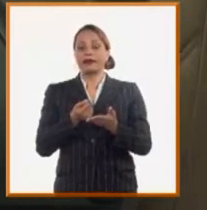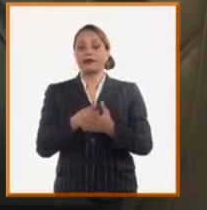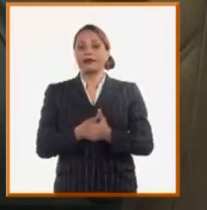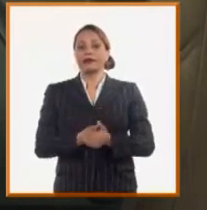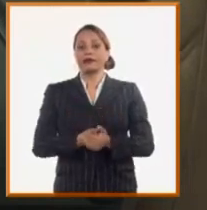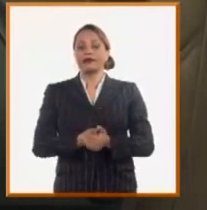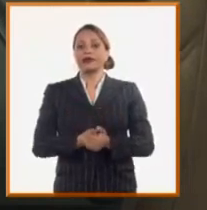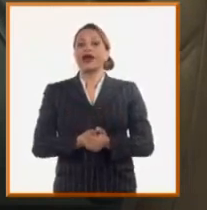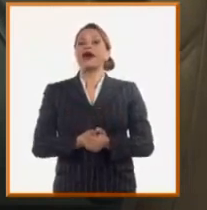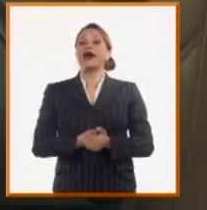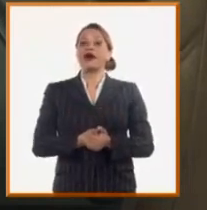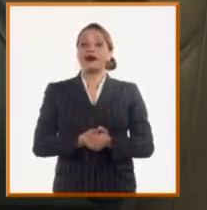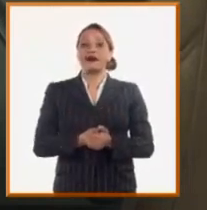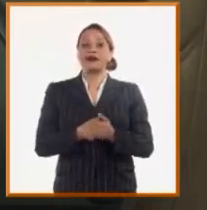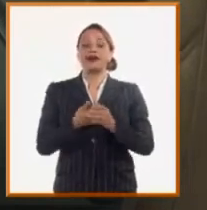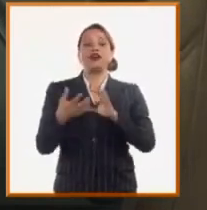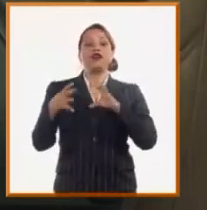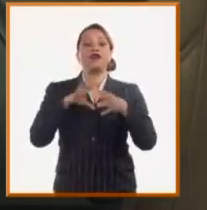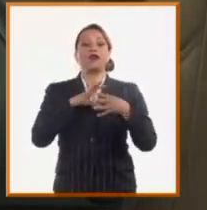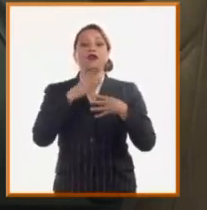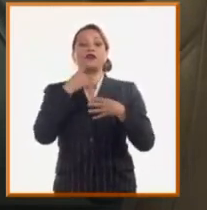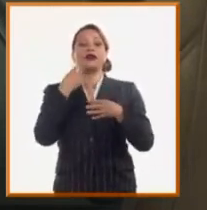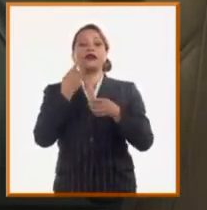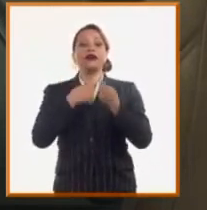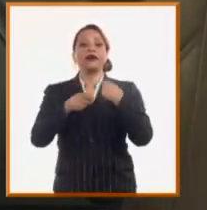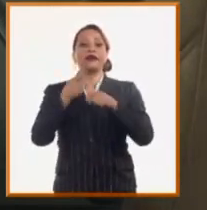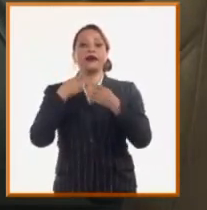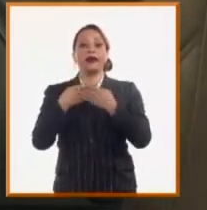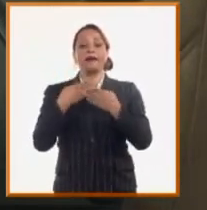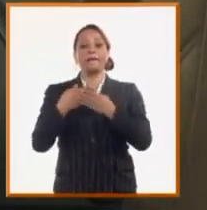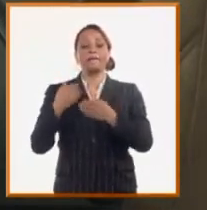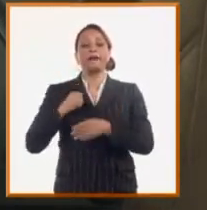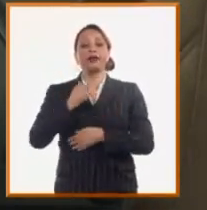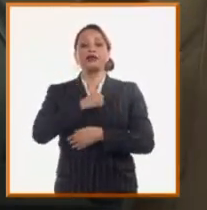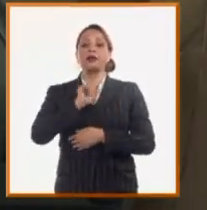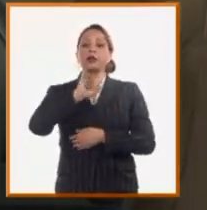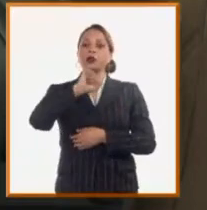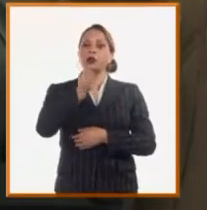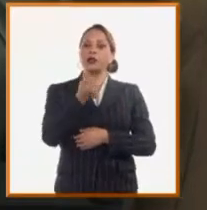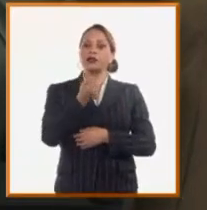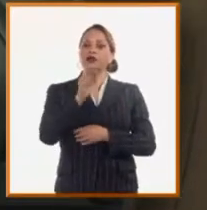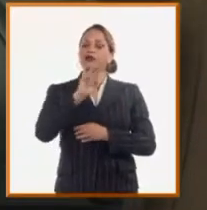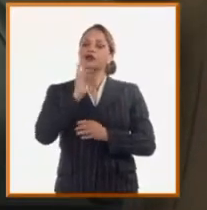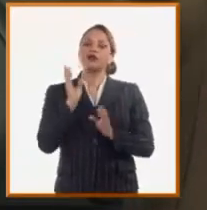Que se abrieron esas nuevas formas de gestión estatal no con toda la regulación clara